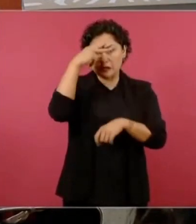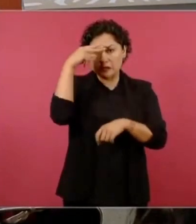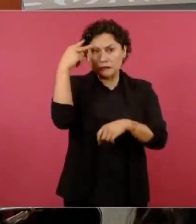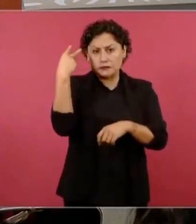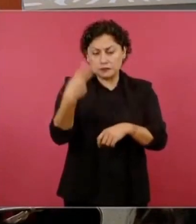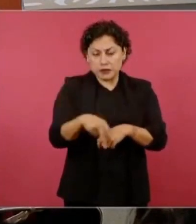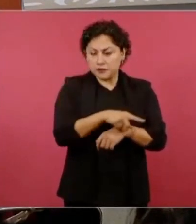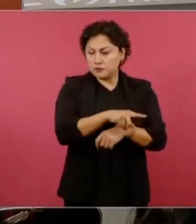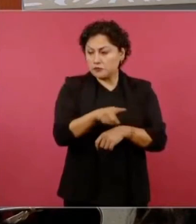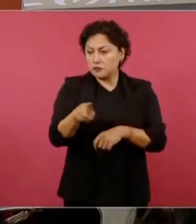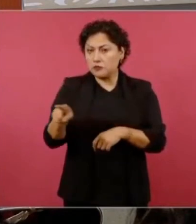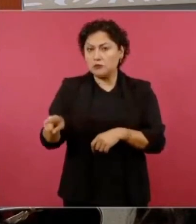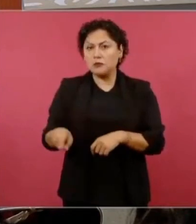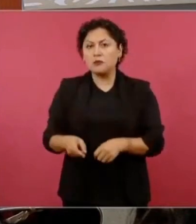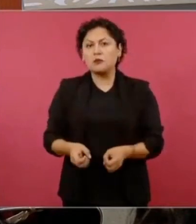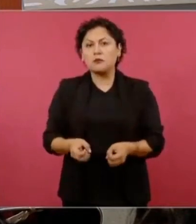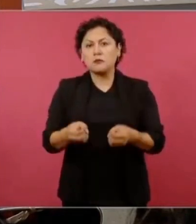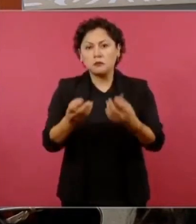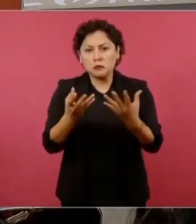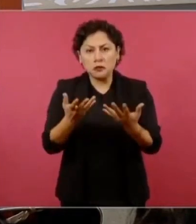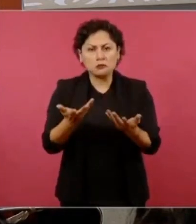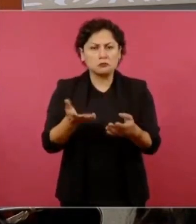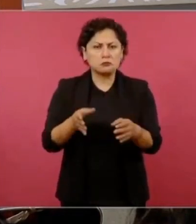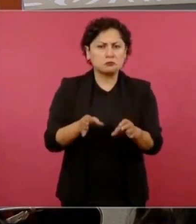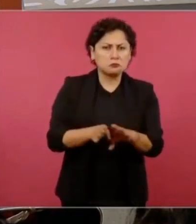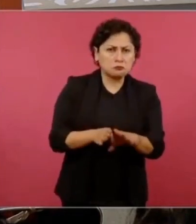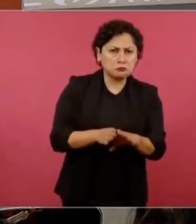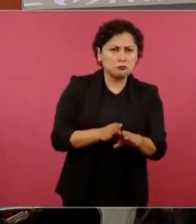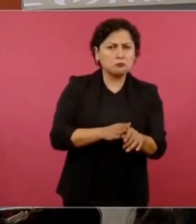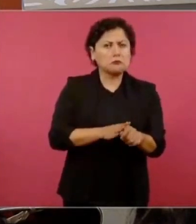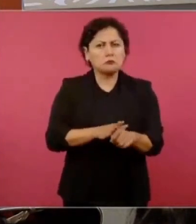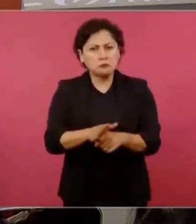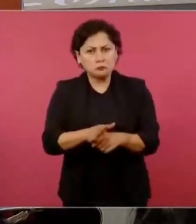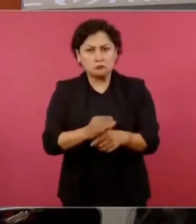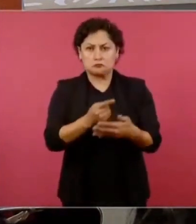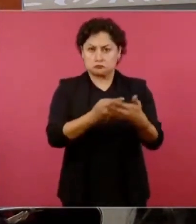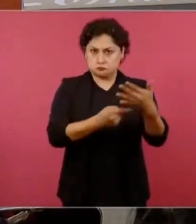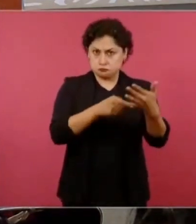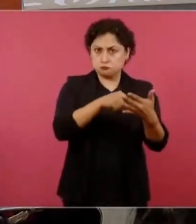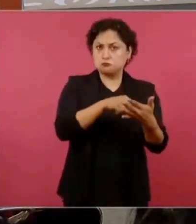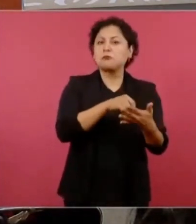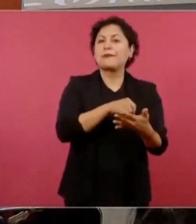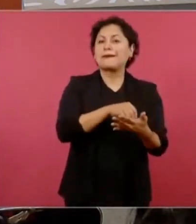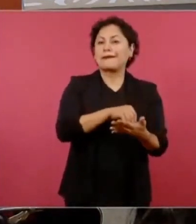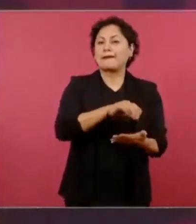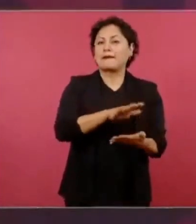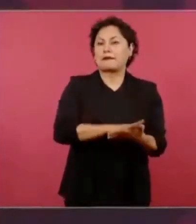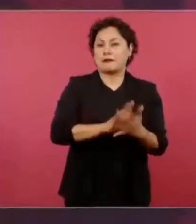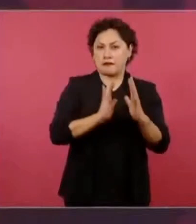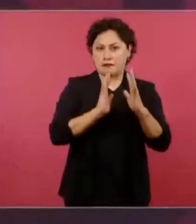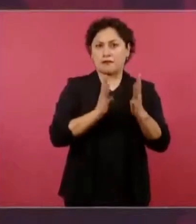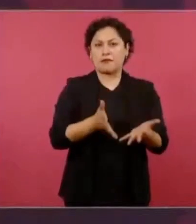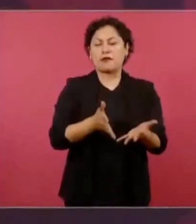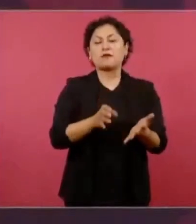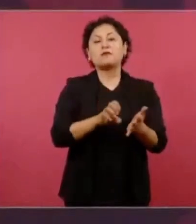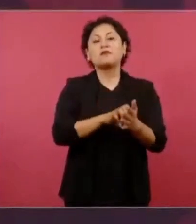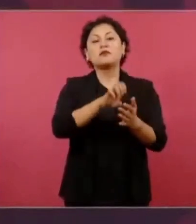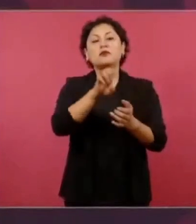tanto el agua subterránea como el agua